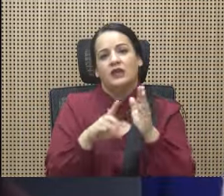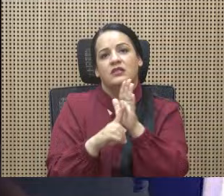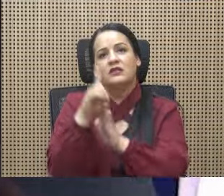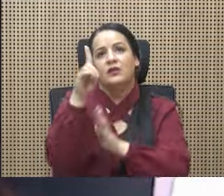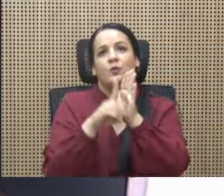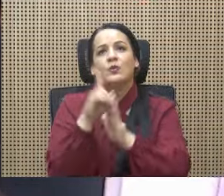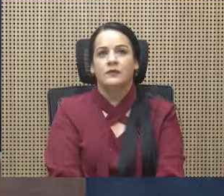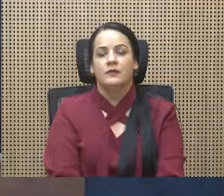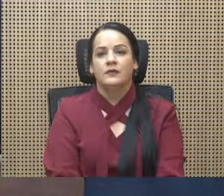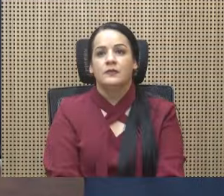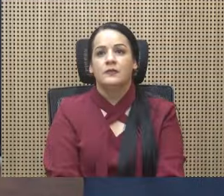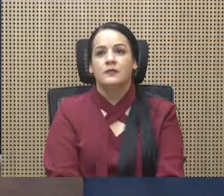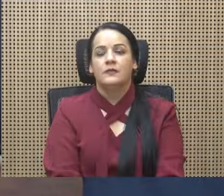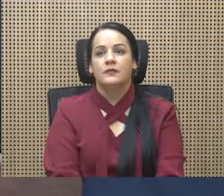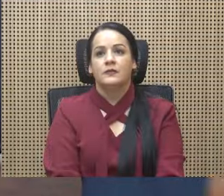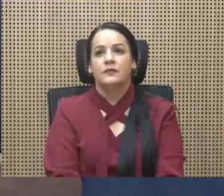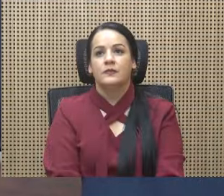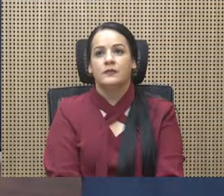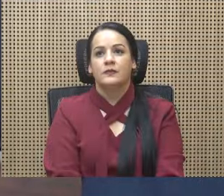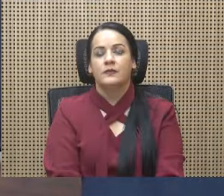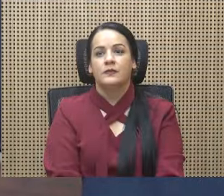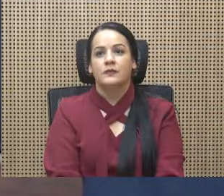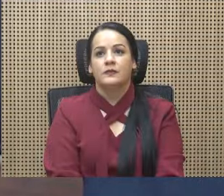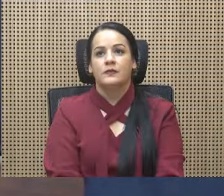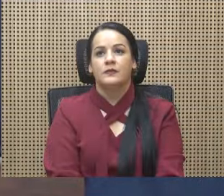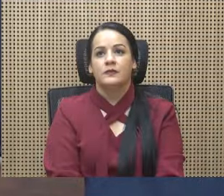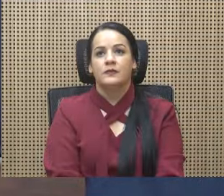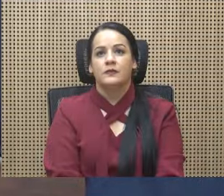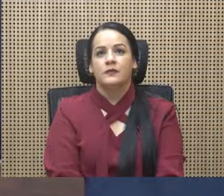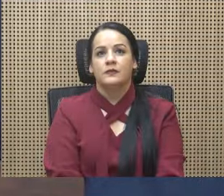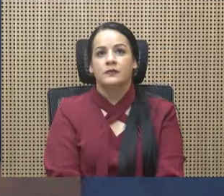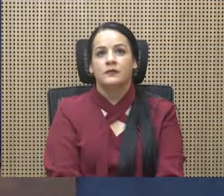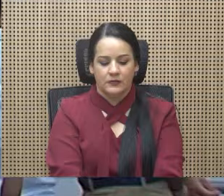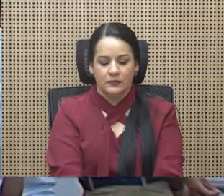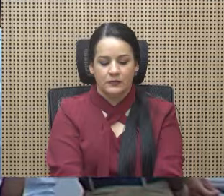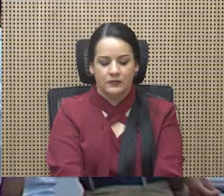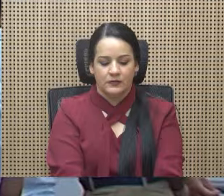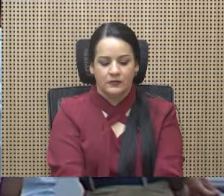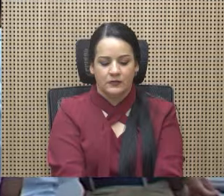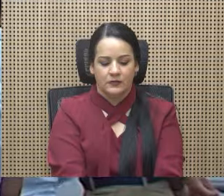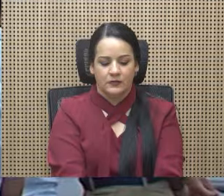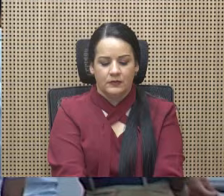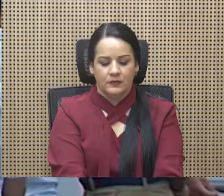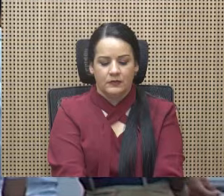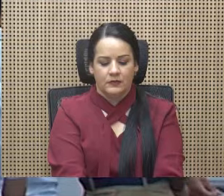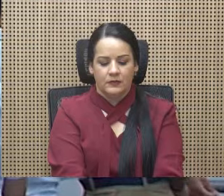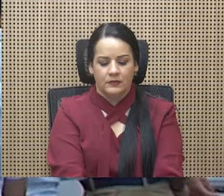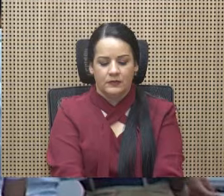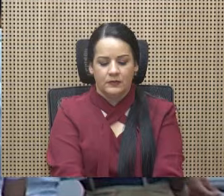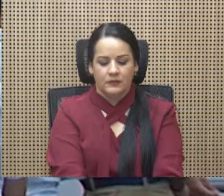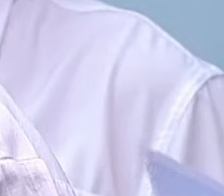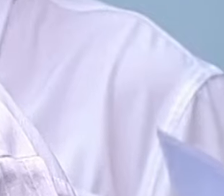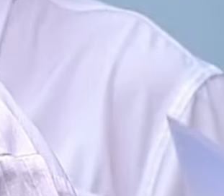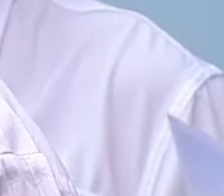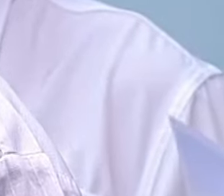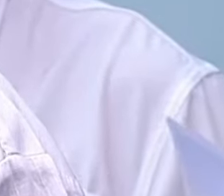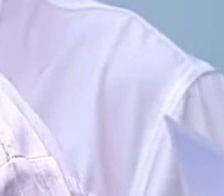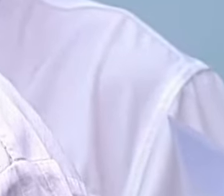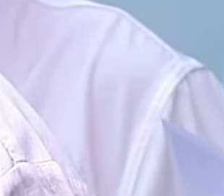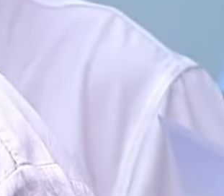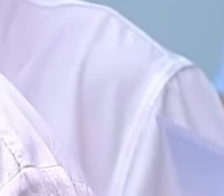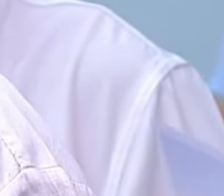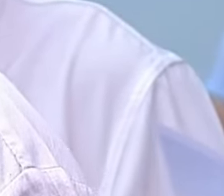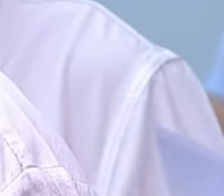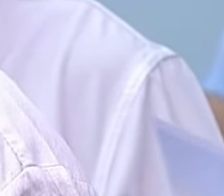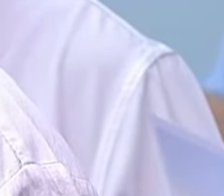de alajuela para realizar una sesión solemne en las instalaciones de la Universidad Técnica nacional durante la